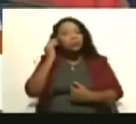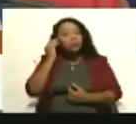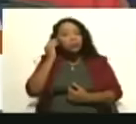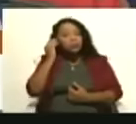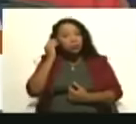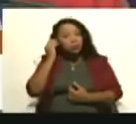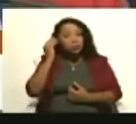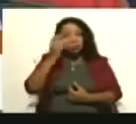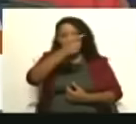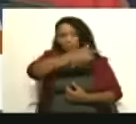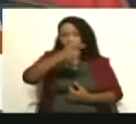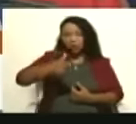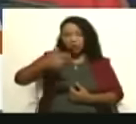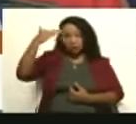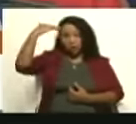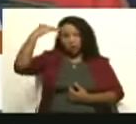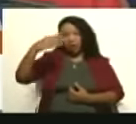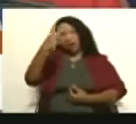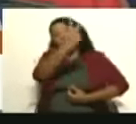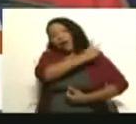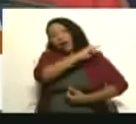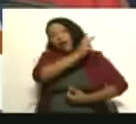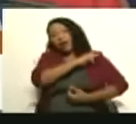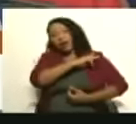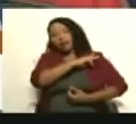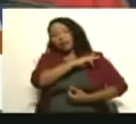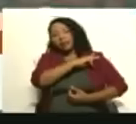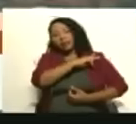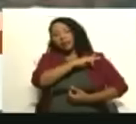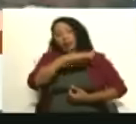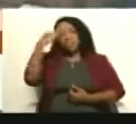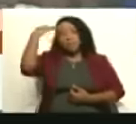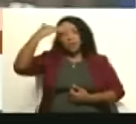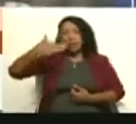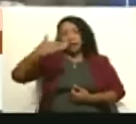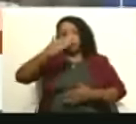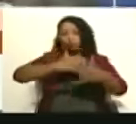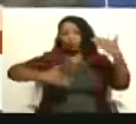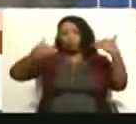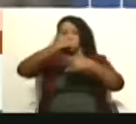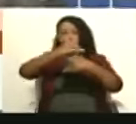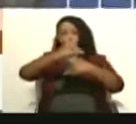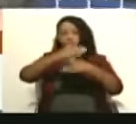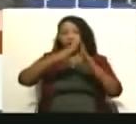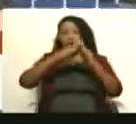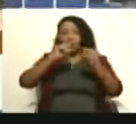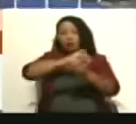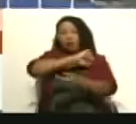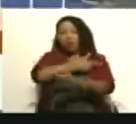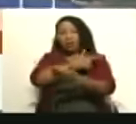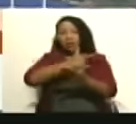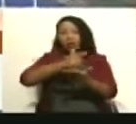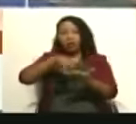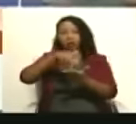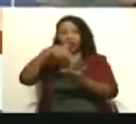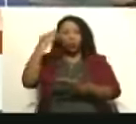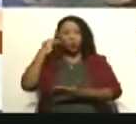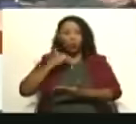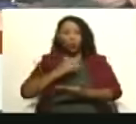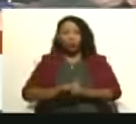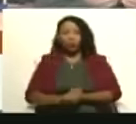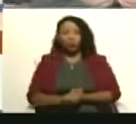Ciudadanos, mayores generales y almirantes integrantes del Estado Mayor Superior Ampliado de la Fuerza Armada Nacional